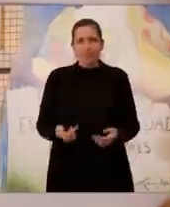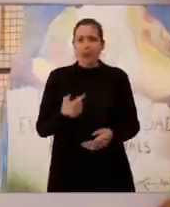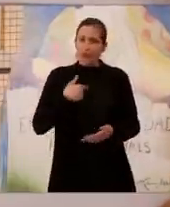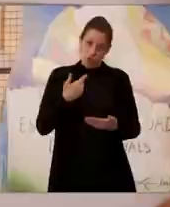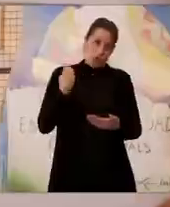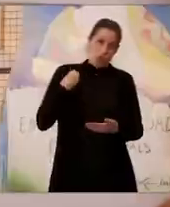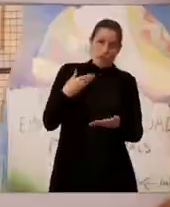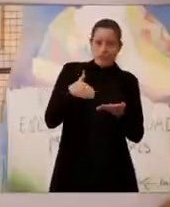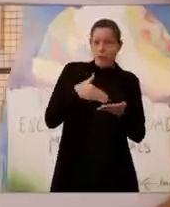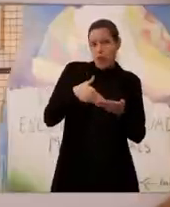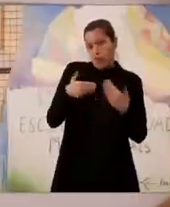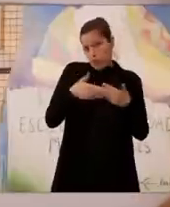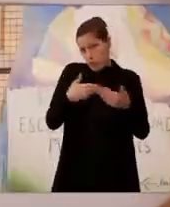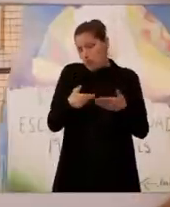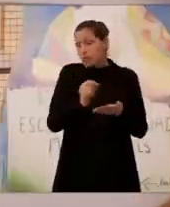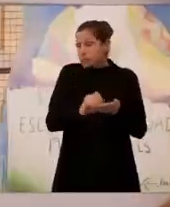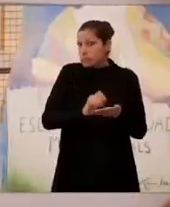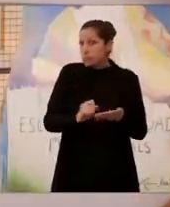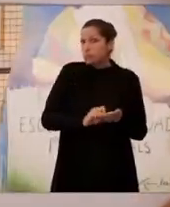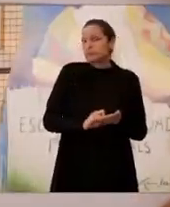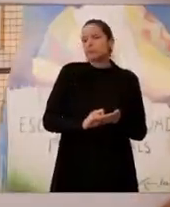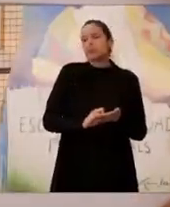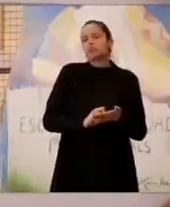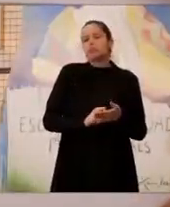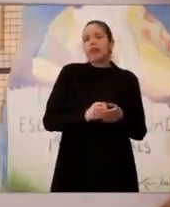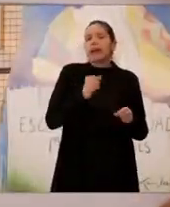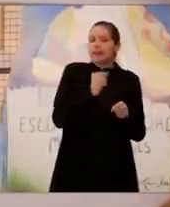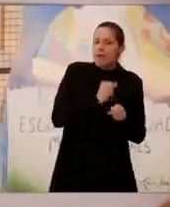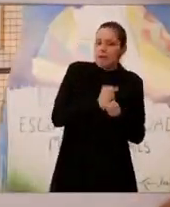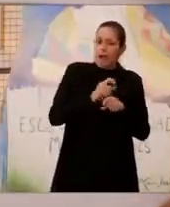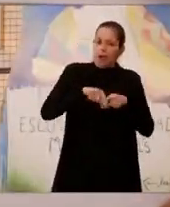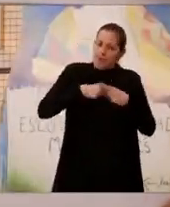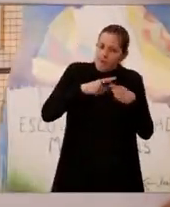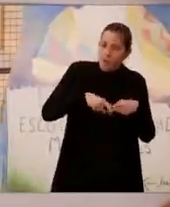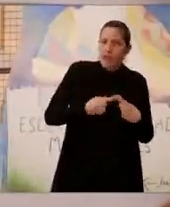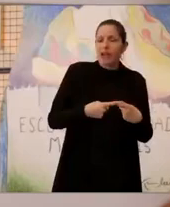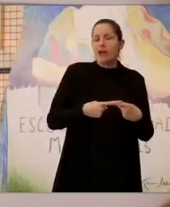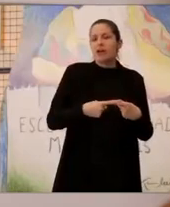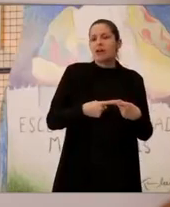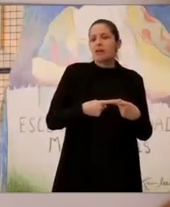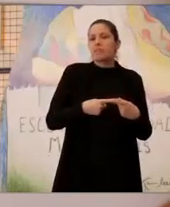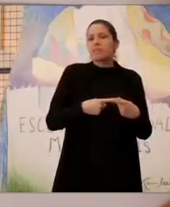hijas el trabajo familiar ha consistido en